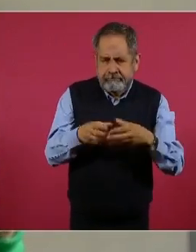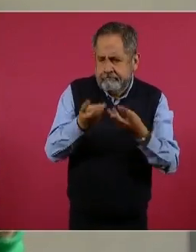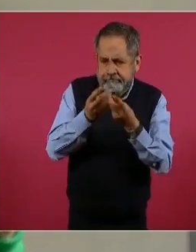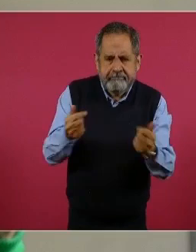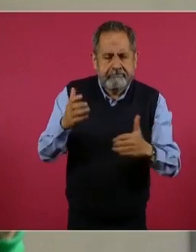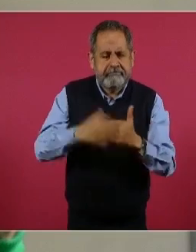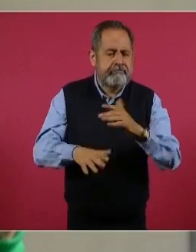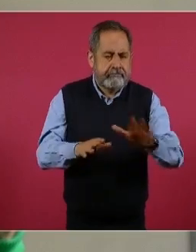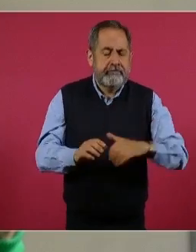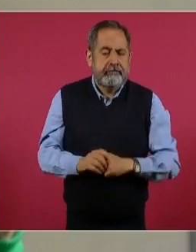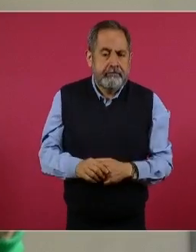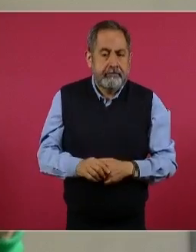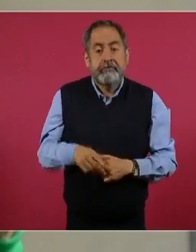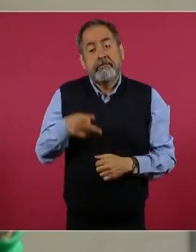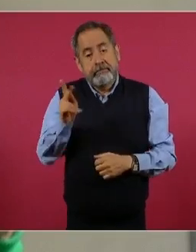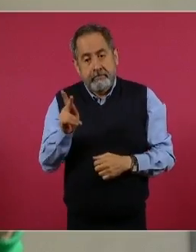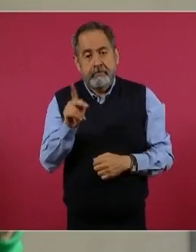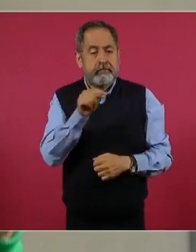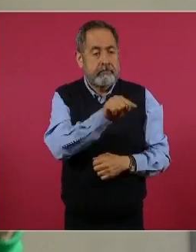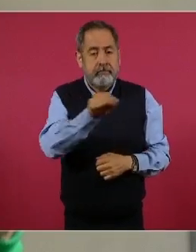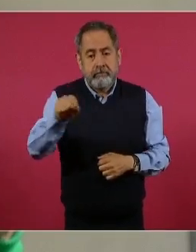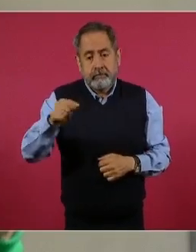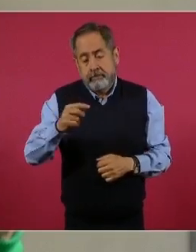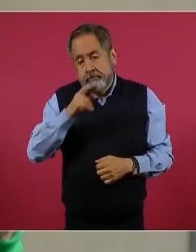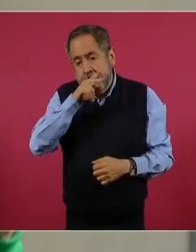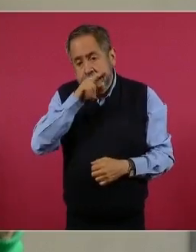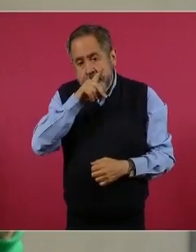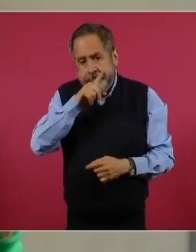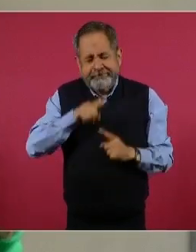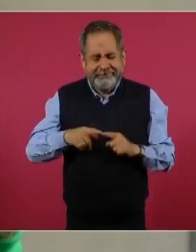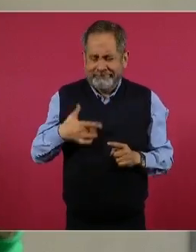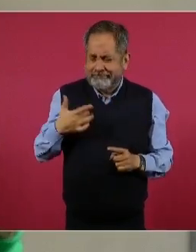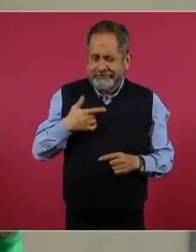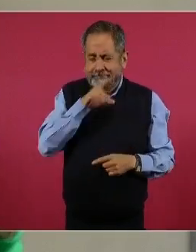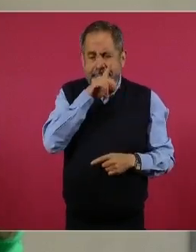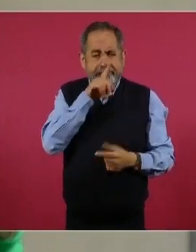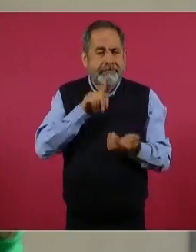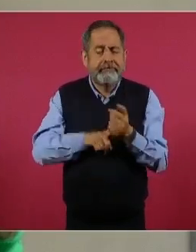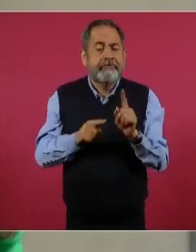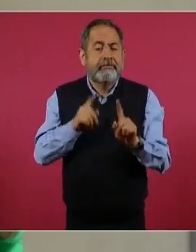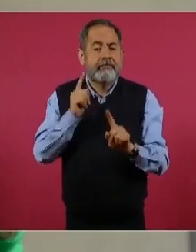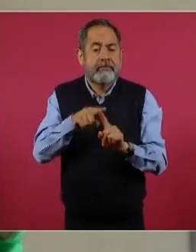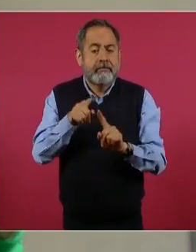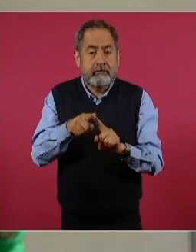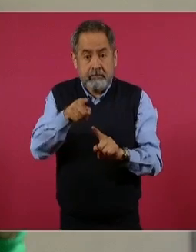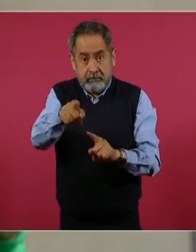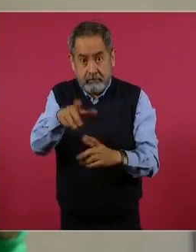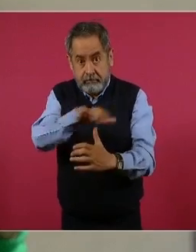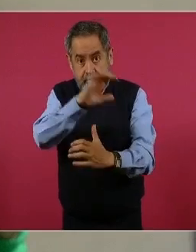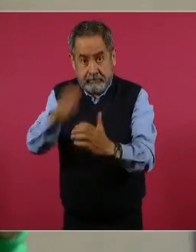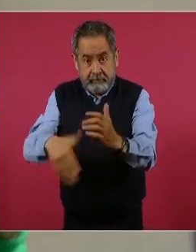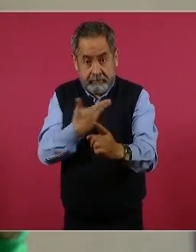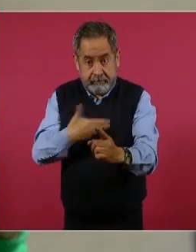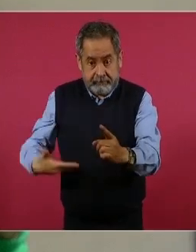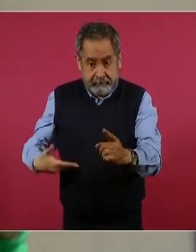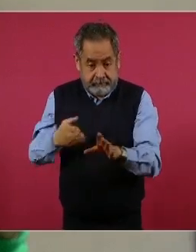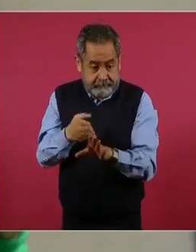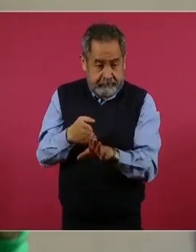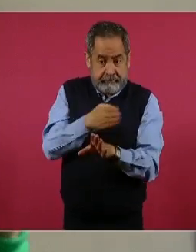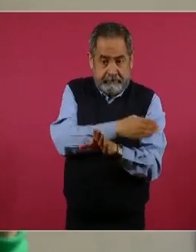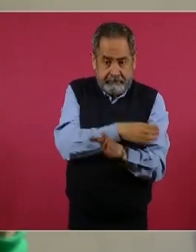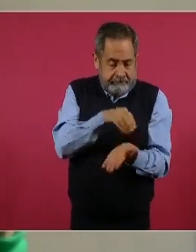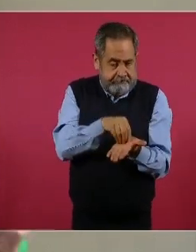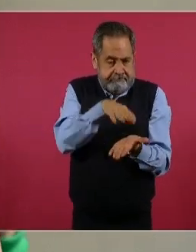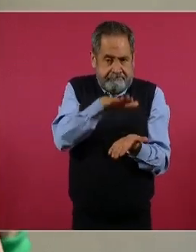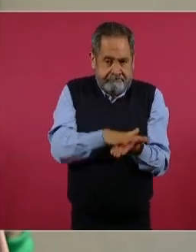nos comentaron que su preocupación es, la única preocupación es si antes de que termine su mandato quedará ya